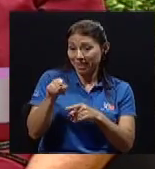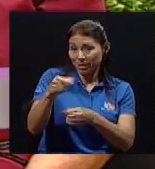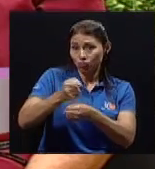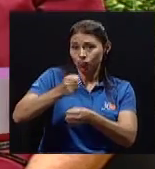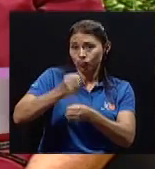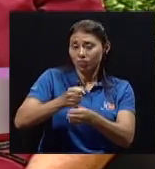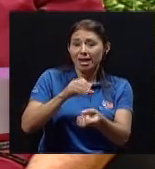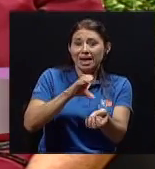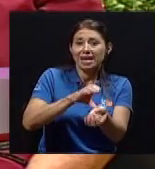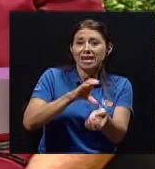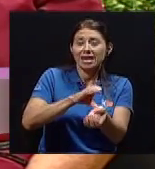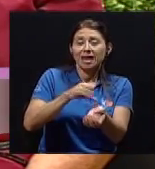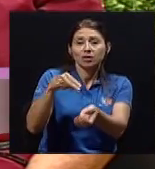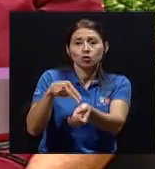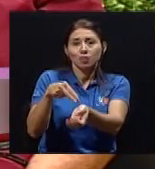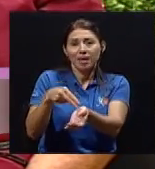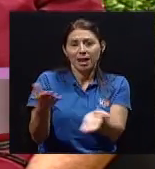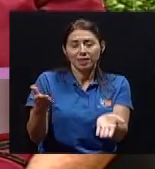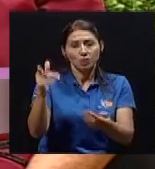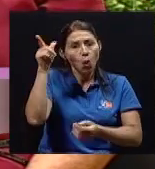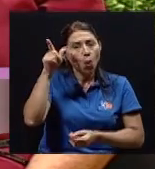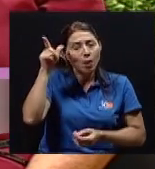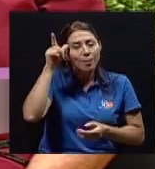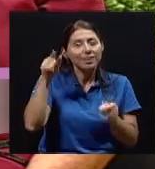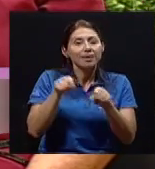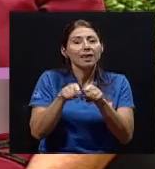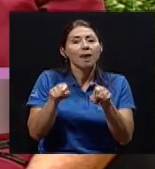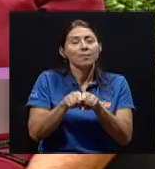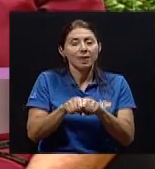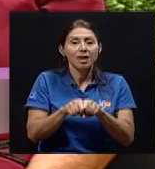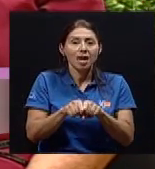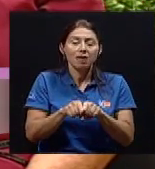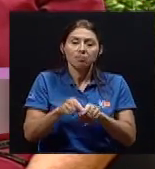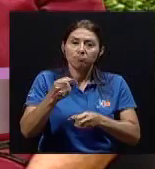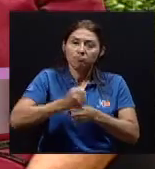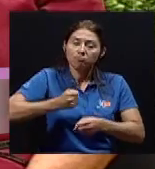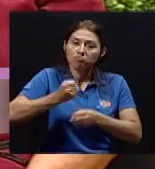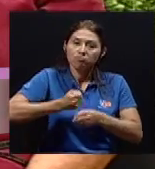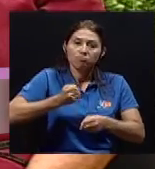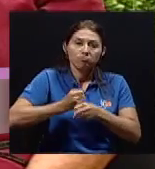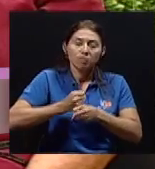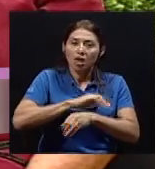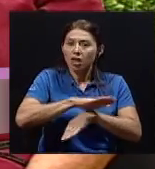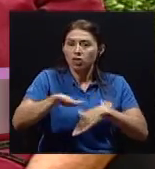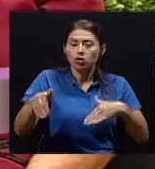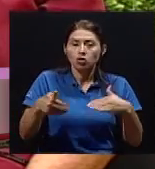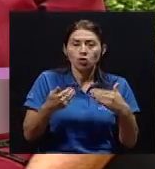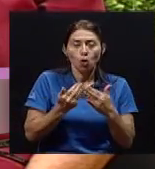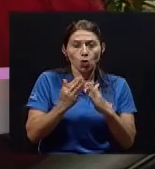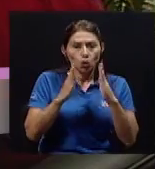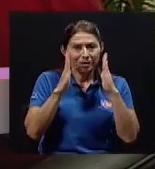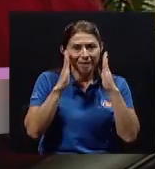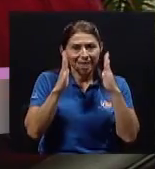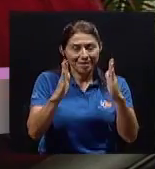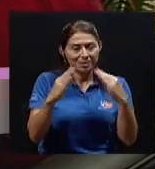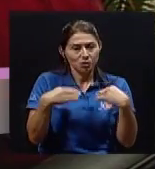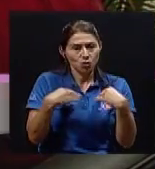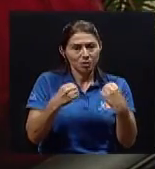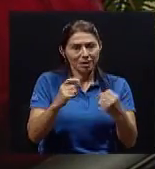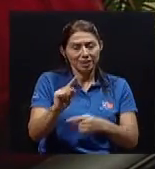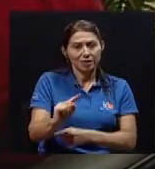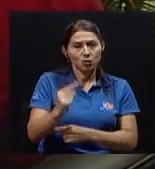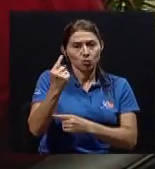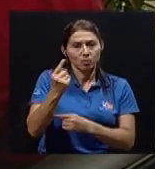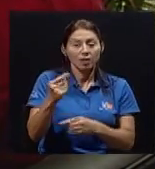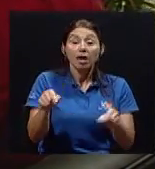hospitales, ¿verdad? Obviamente también tienen un desenvolvimiento en todo lo que es atención primaria. También